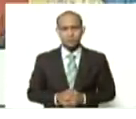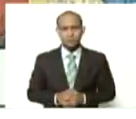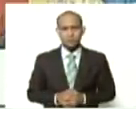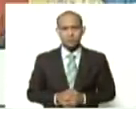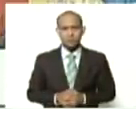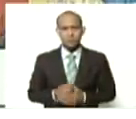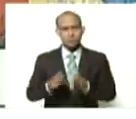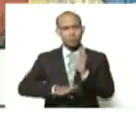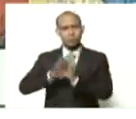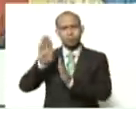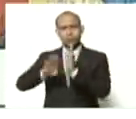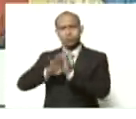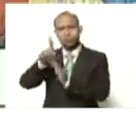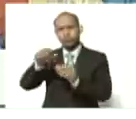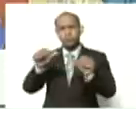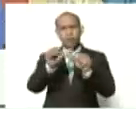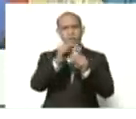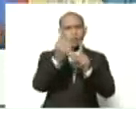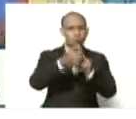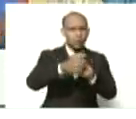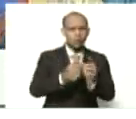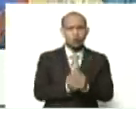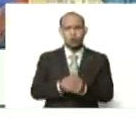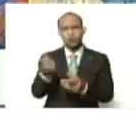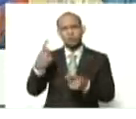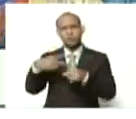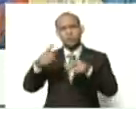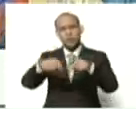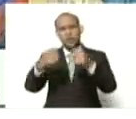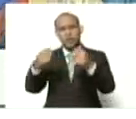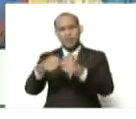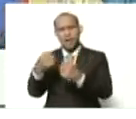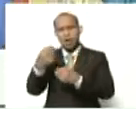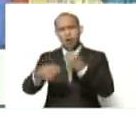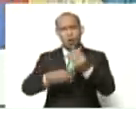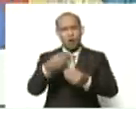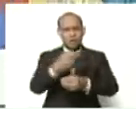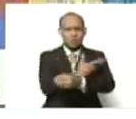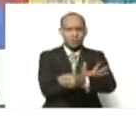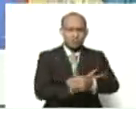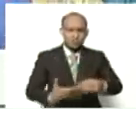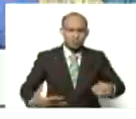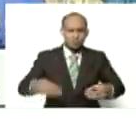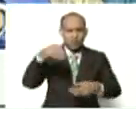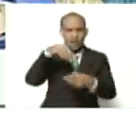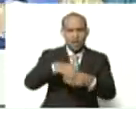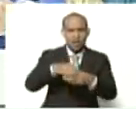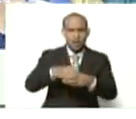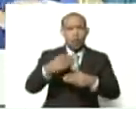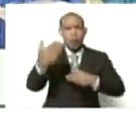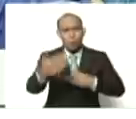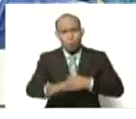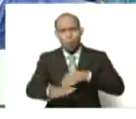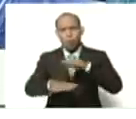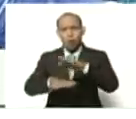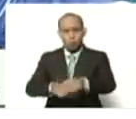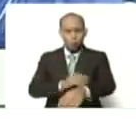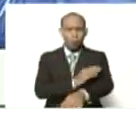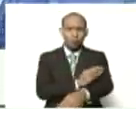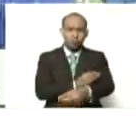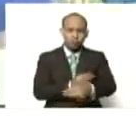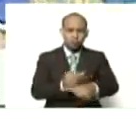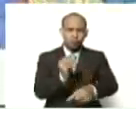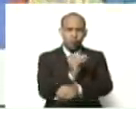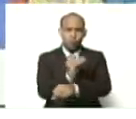para superar aquella coyuntura y luego los daños que dejó, las heridas profundas que dejó, que hemos ido sanando de